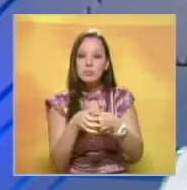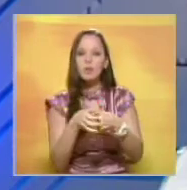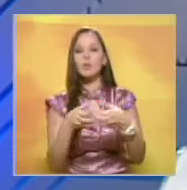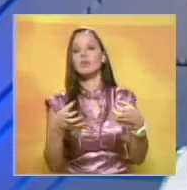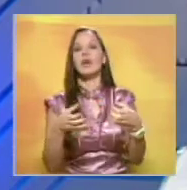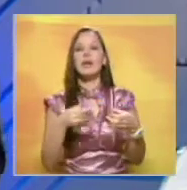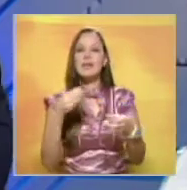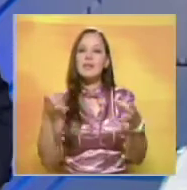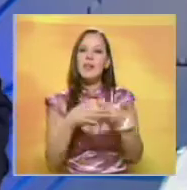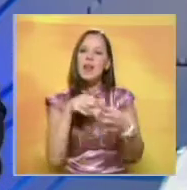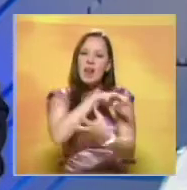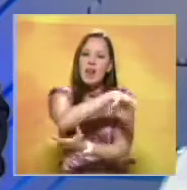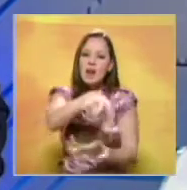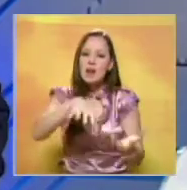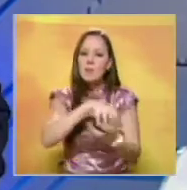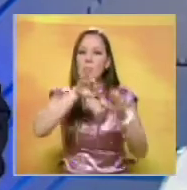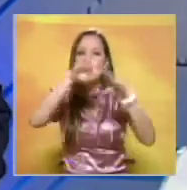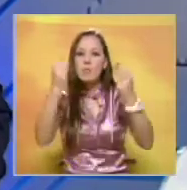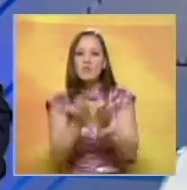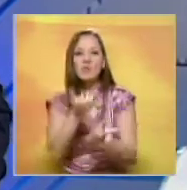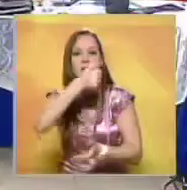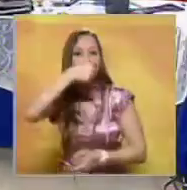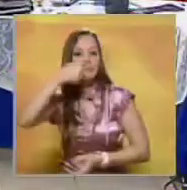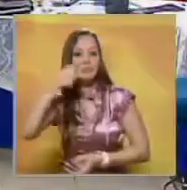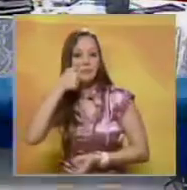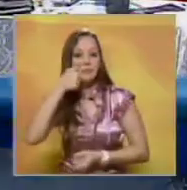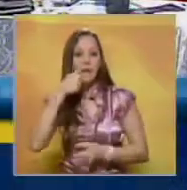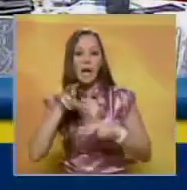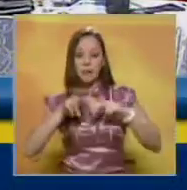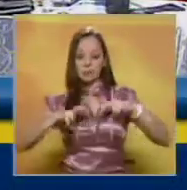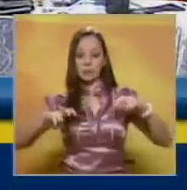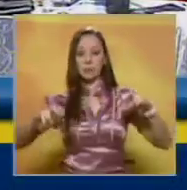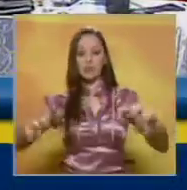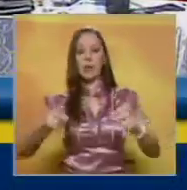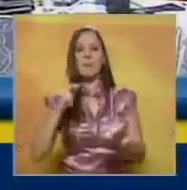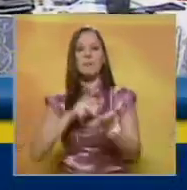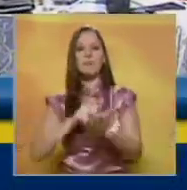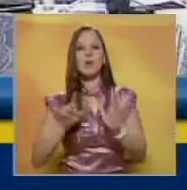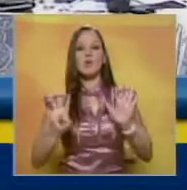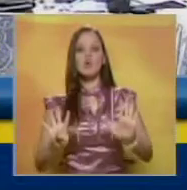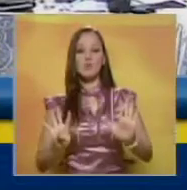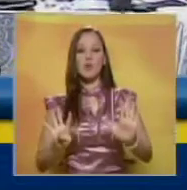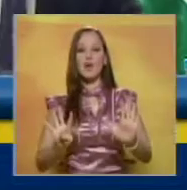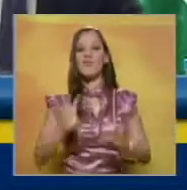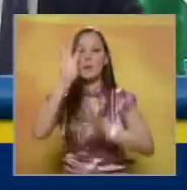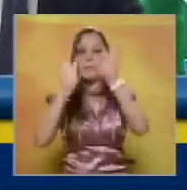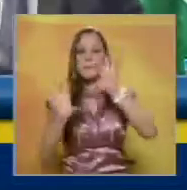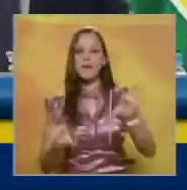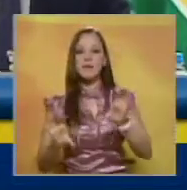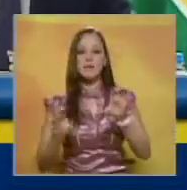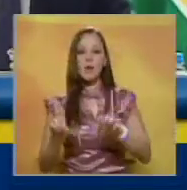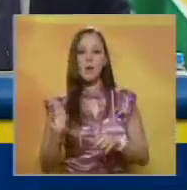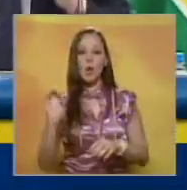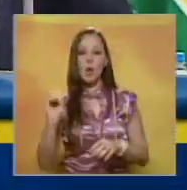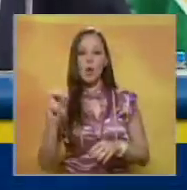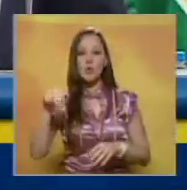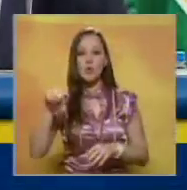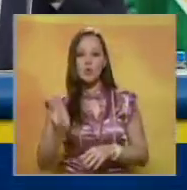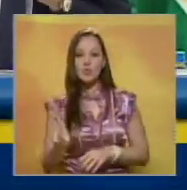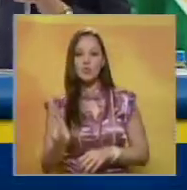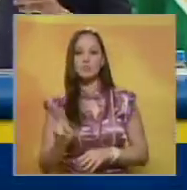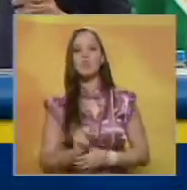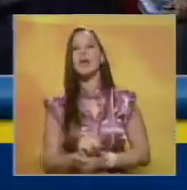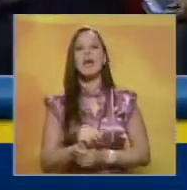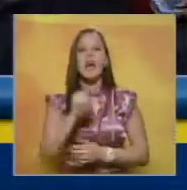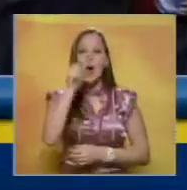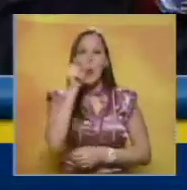Suramericano sobre el problema mundial de las drogas. En el evento participaron 9 países de la Unión de Naciones Suramericanas. Rodríguez Torres hizo